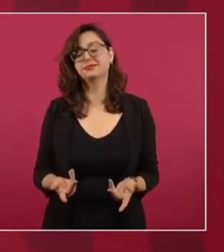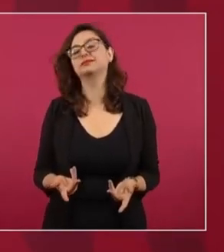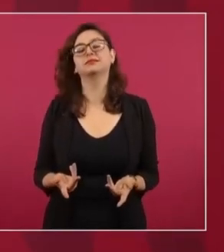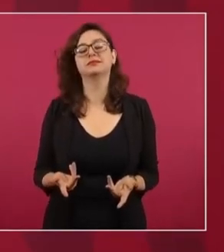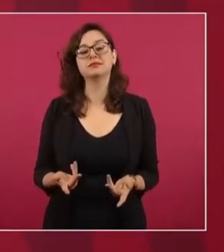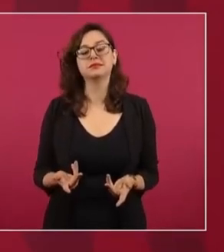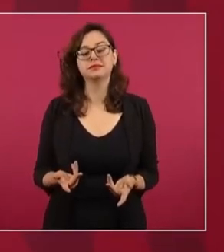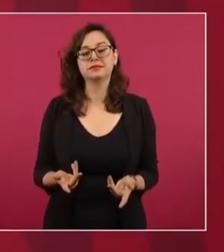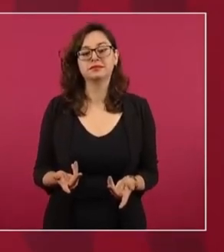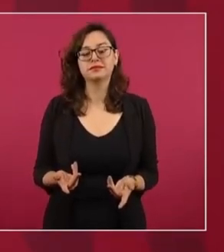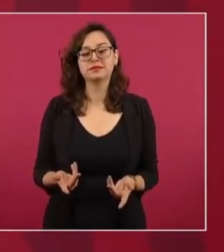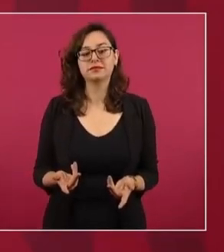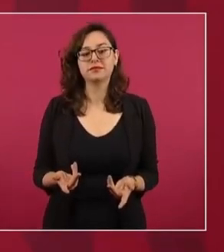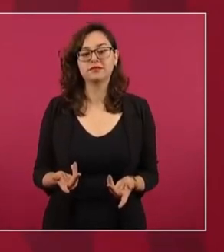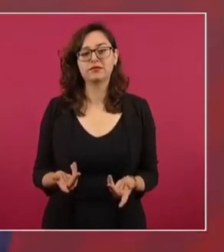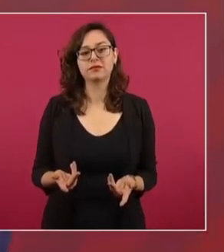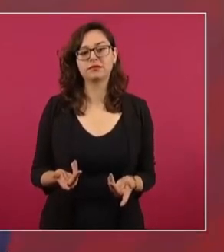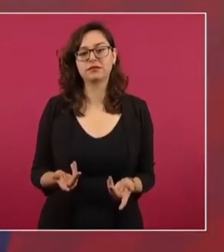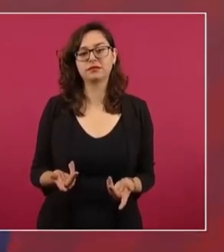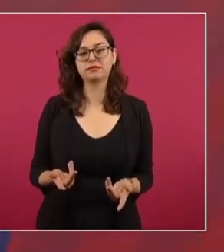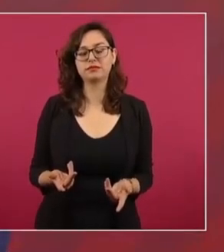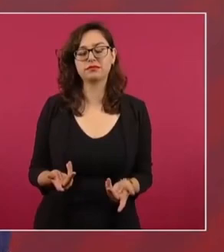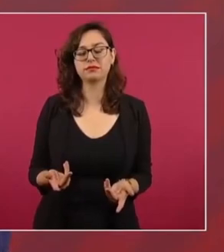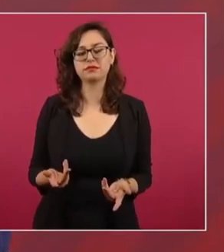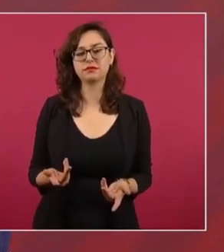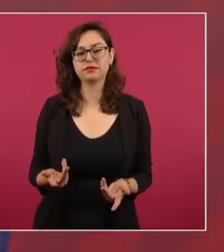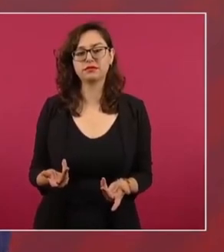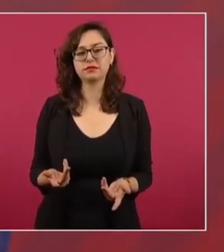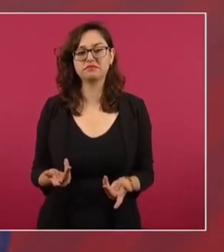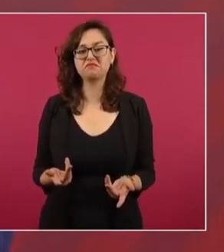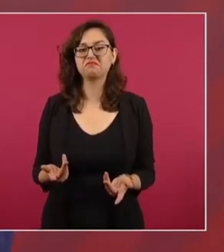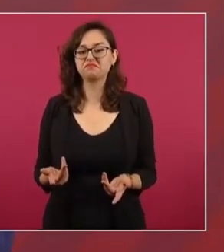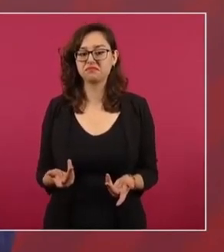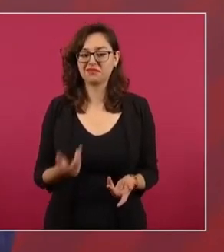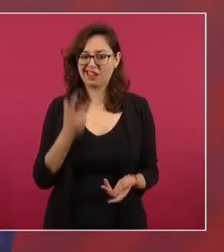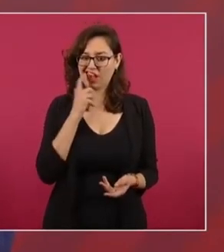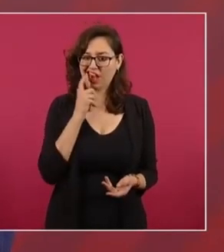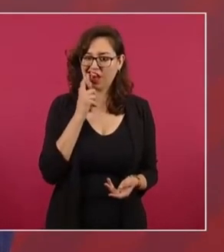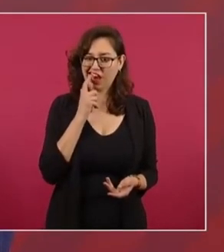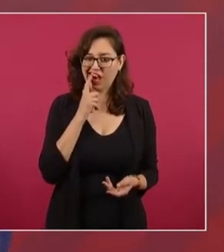El que no tranza, no avanza.